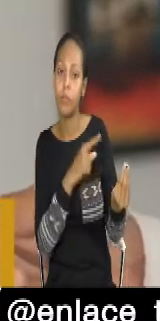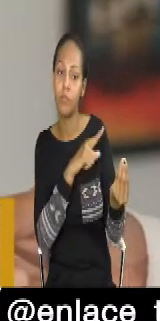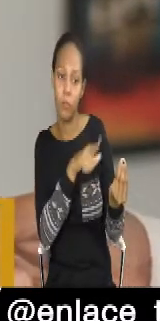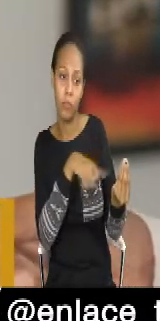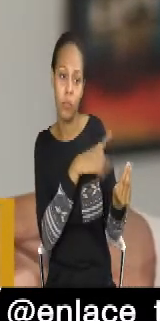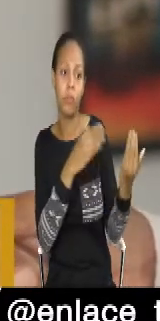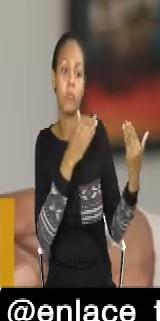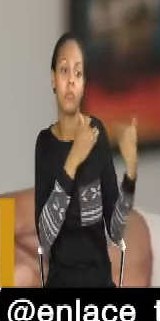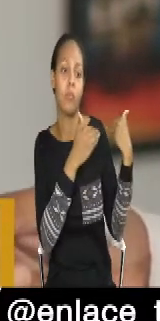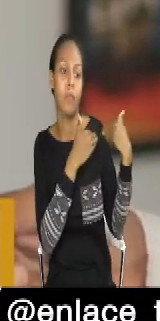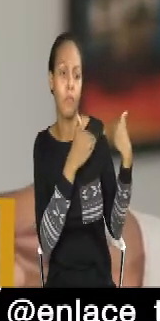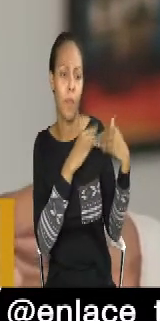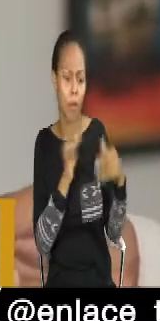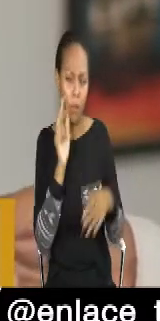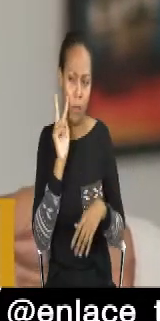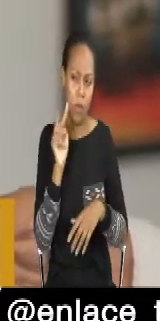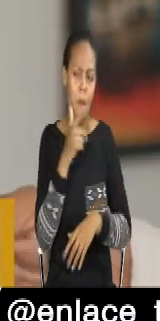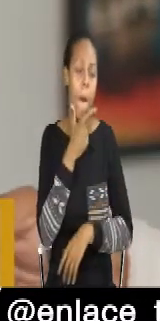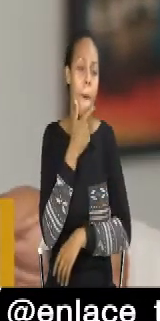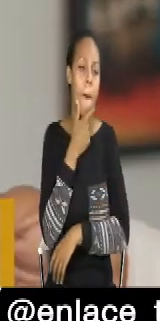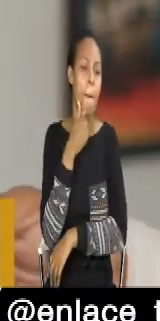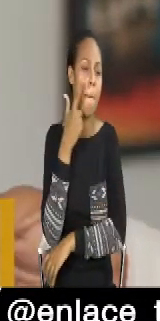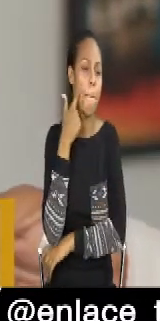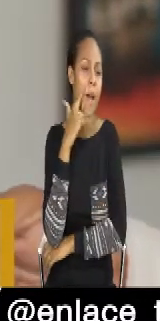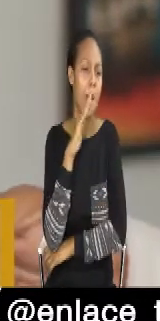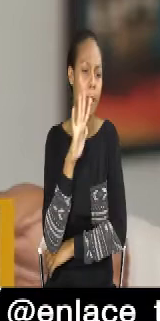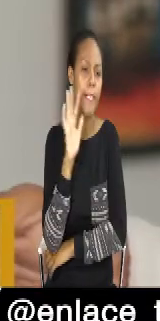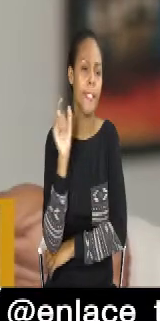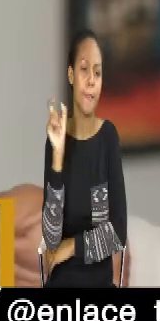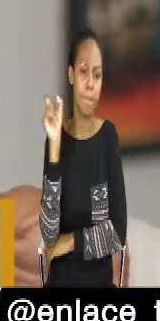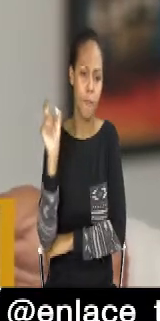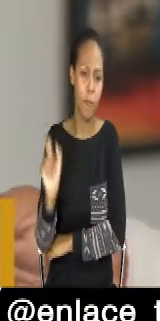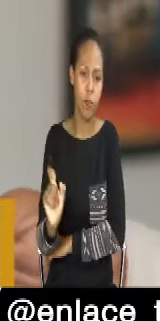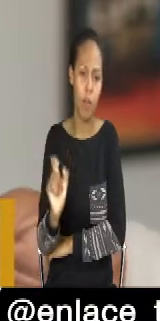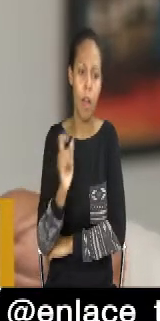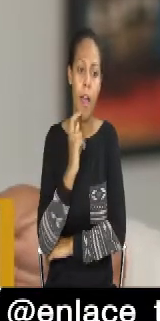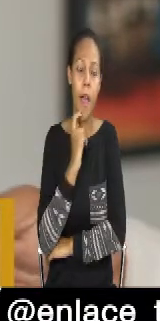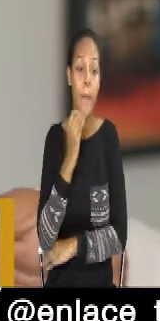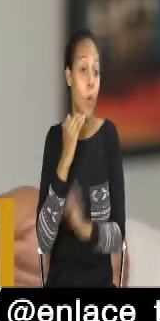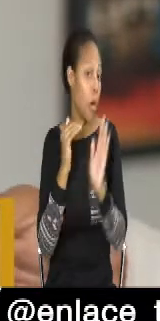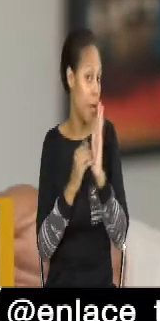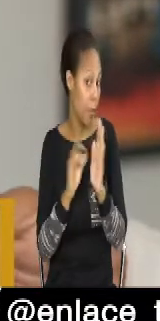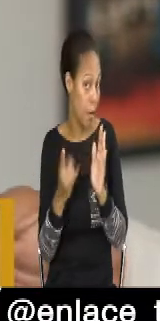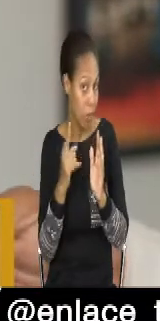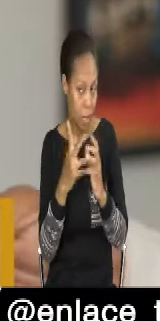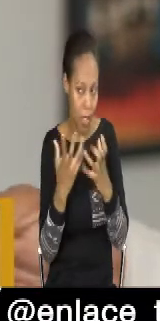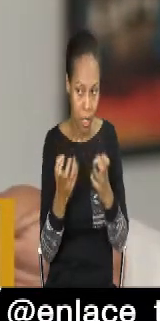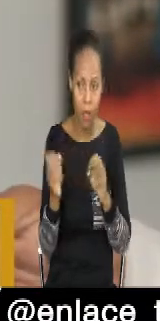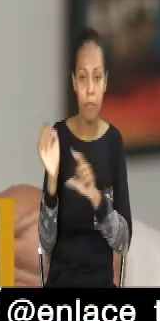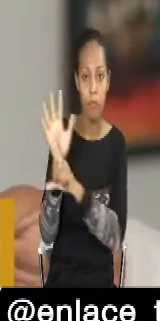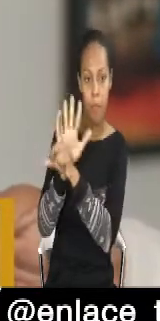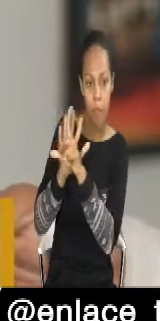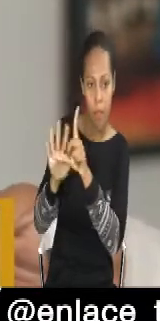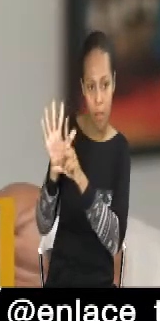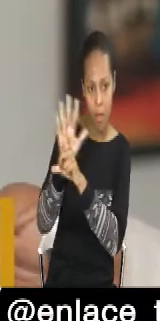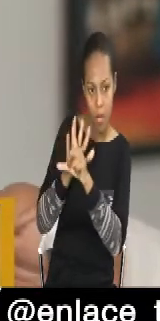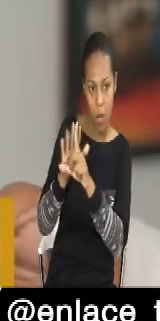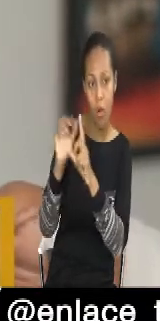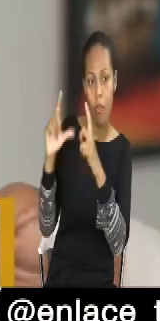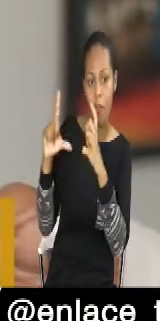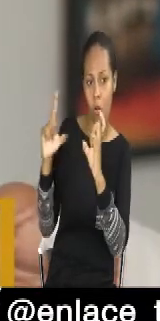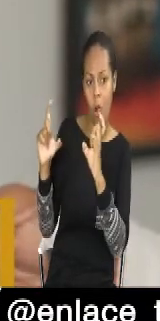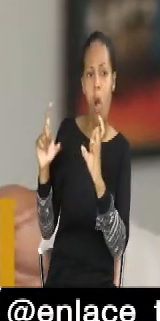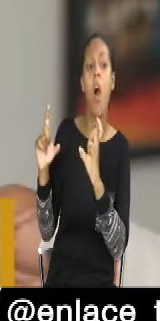pronto una sospecha, hay que buscar cómo argumentar con una fotografía, con un video, pero no nos podemos quedar insensibles,